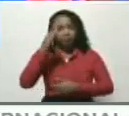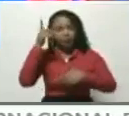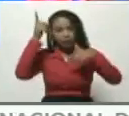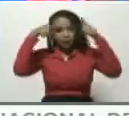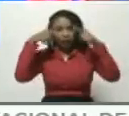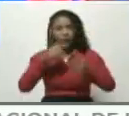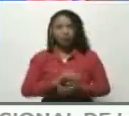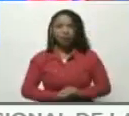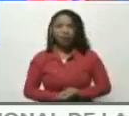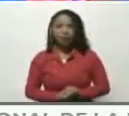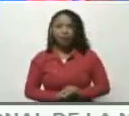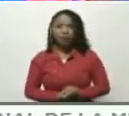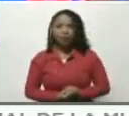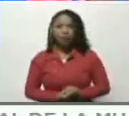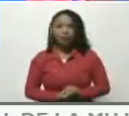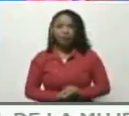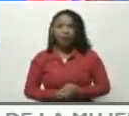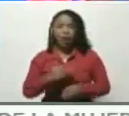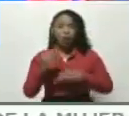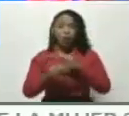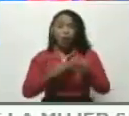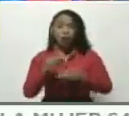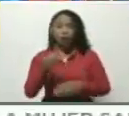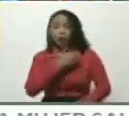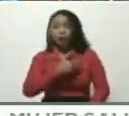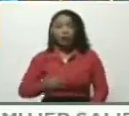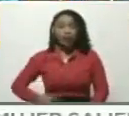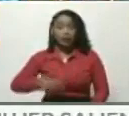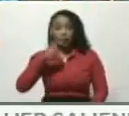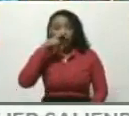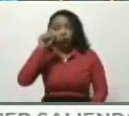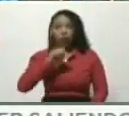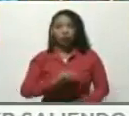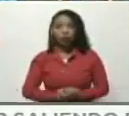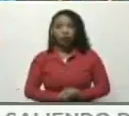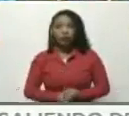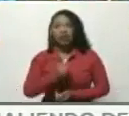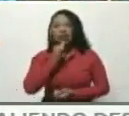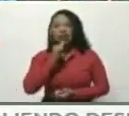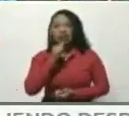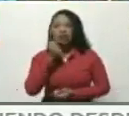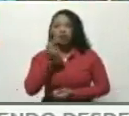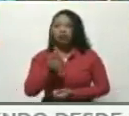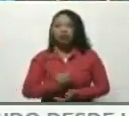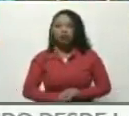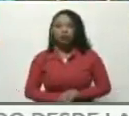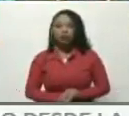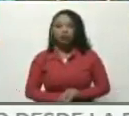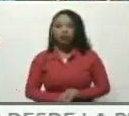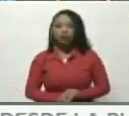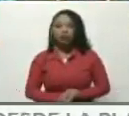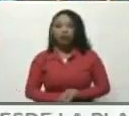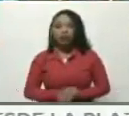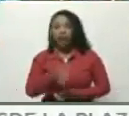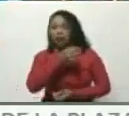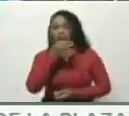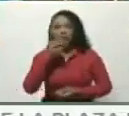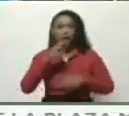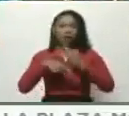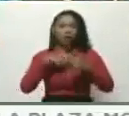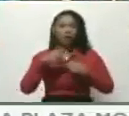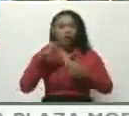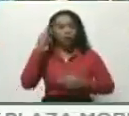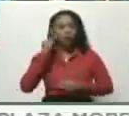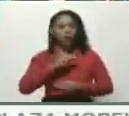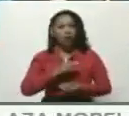Chávez. Y como lo ha concebido además el presidente Nicolás Maduro, quien ha dicho, el éxito de la revolución